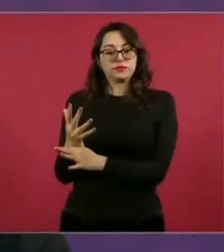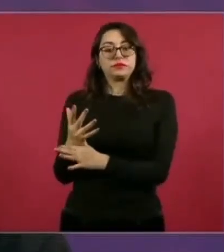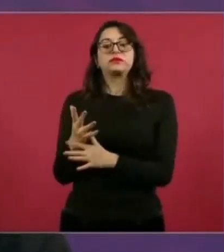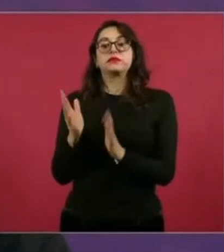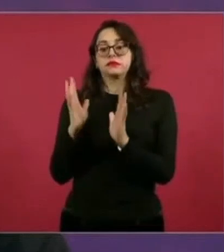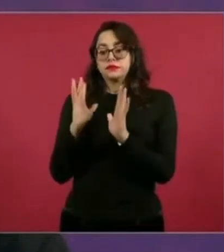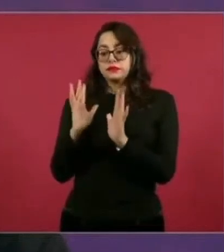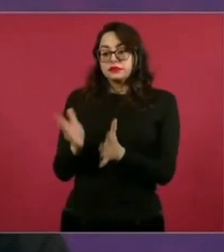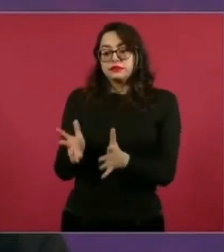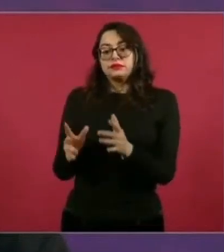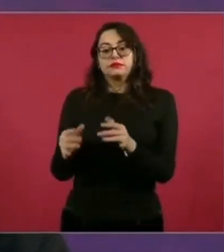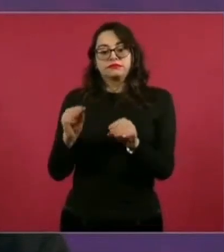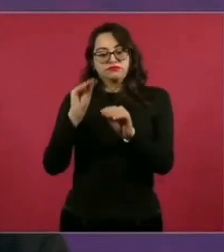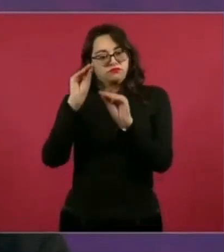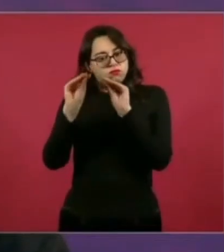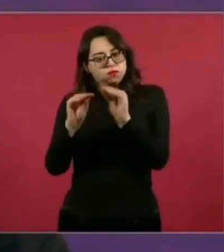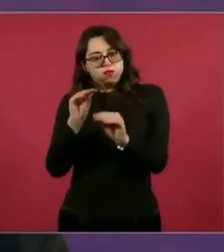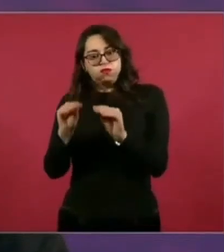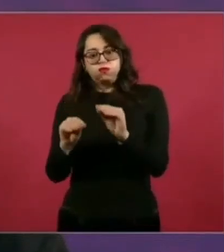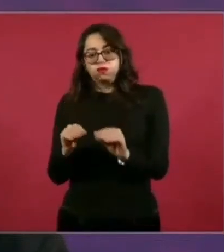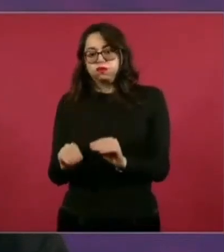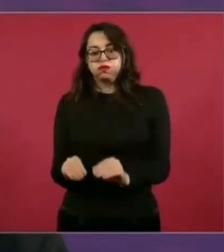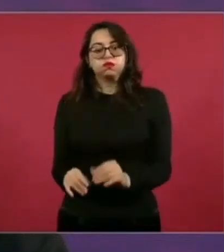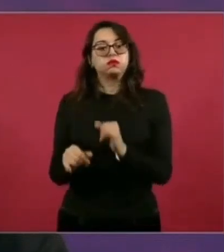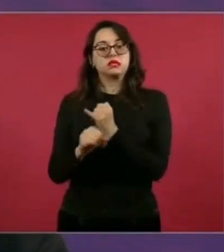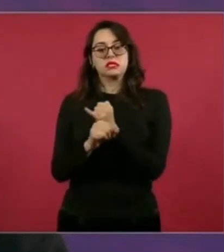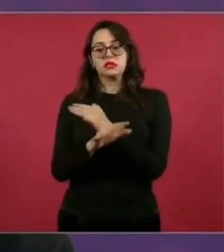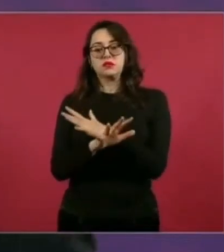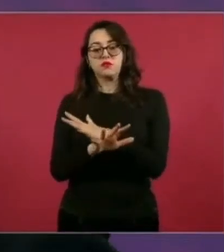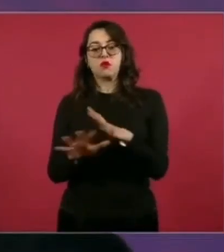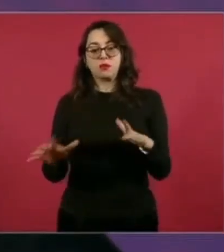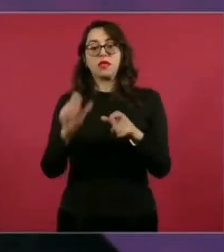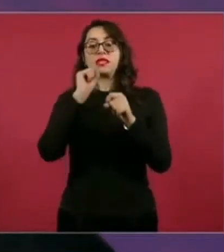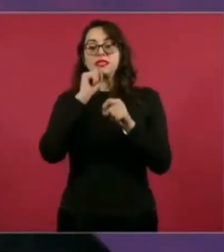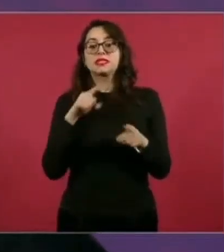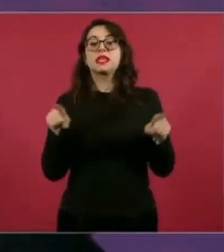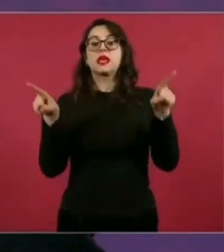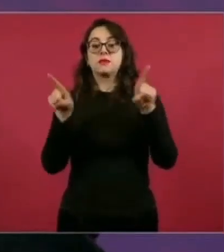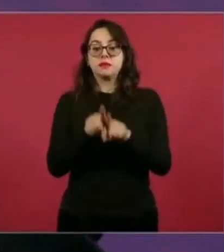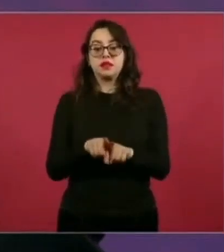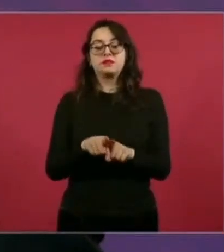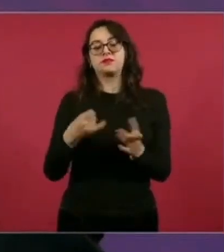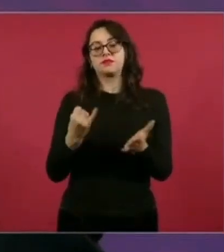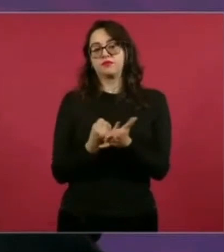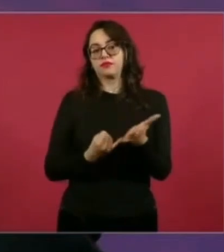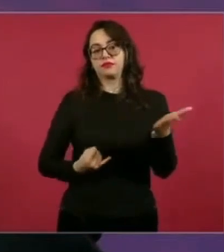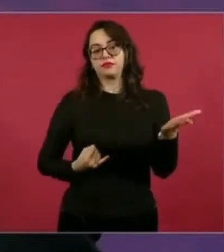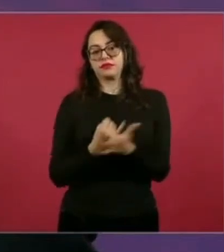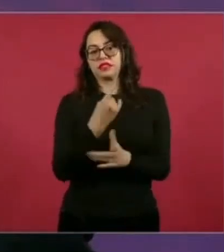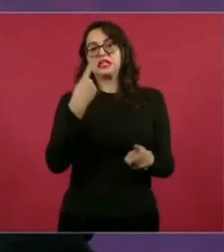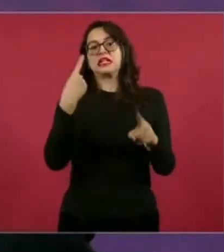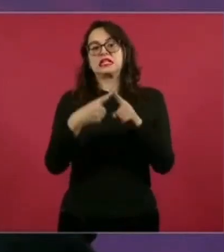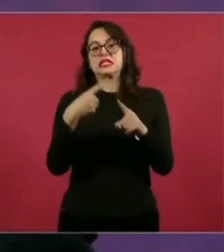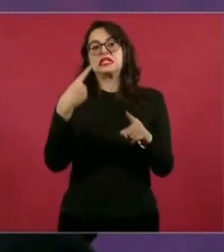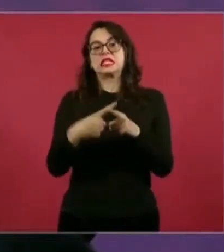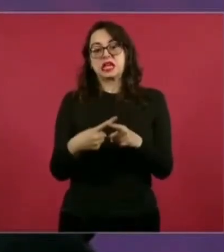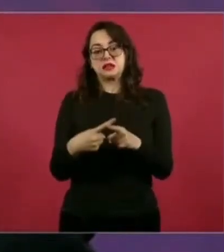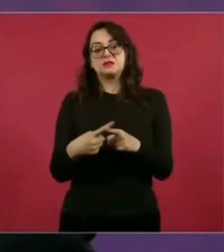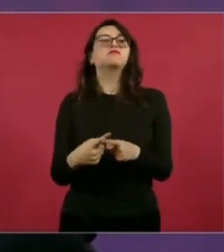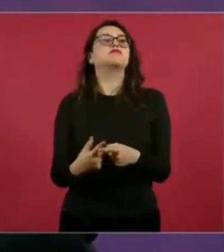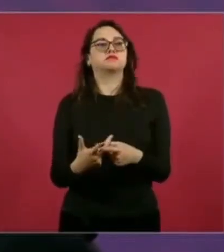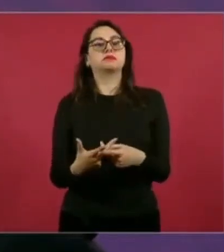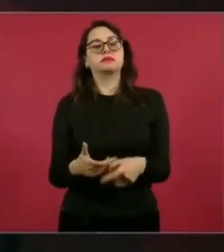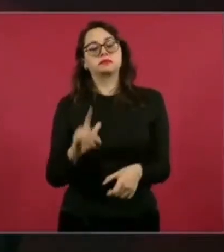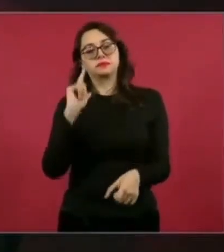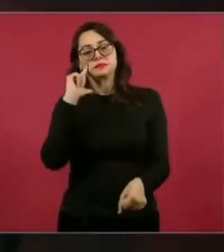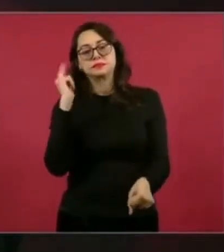se está elaborando un informe, como se señaló, y se determine la responsabilidad y eventualmente se